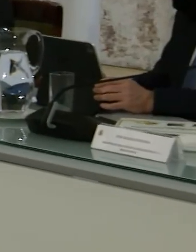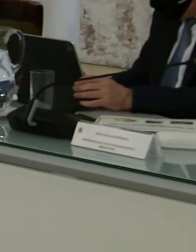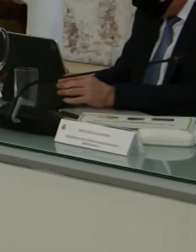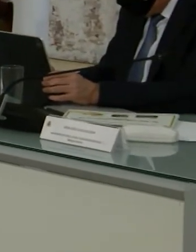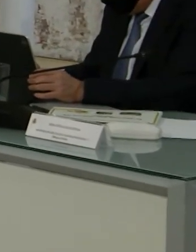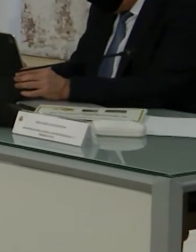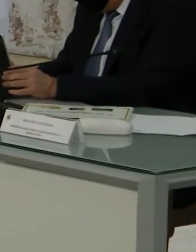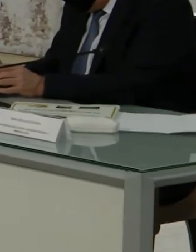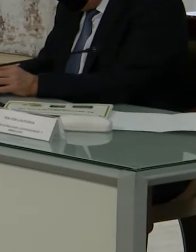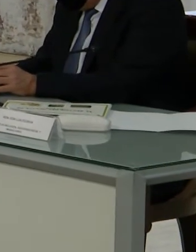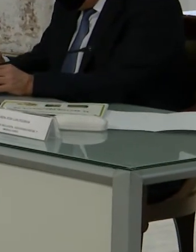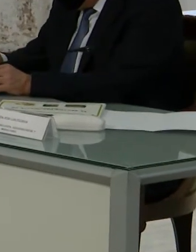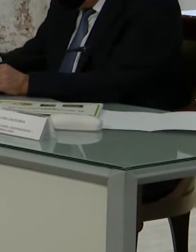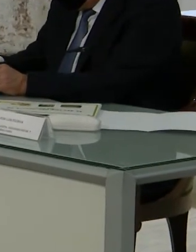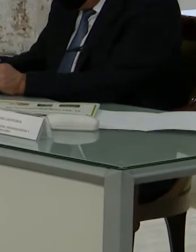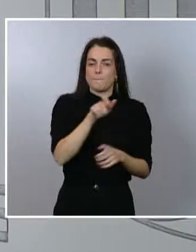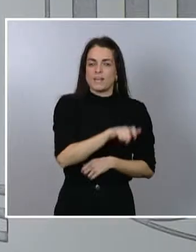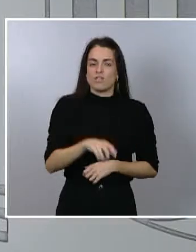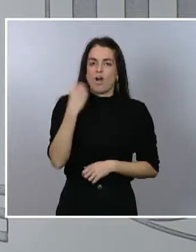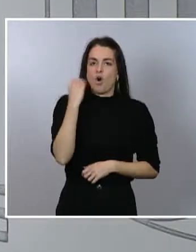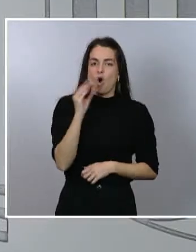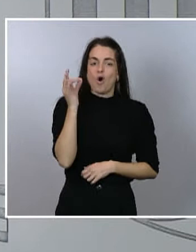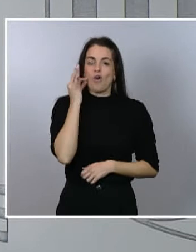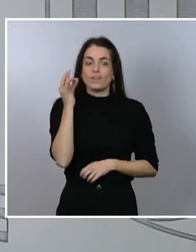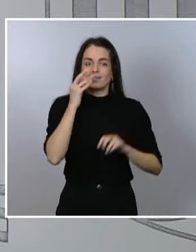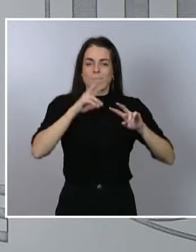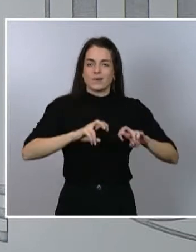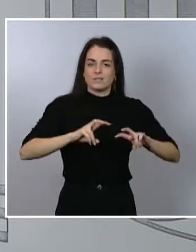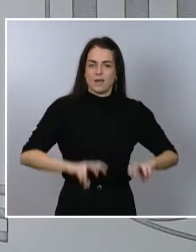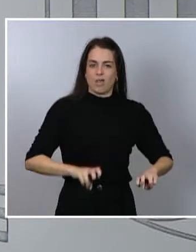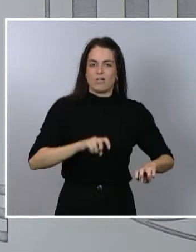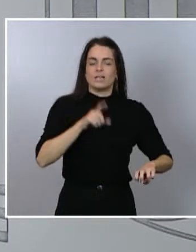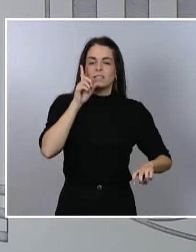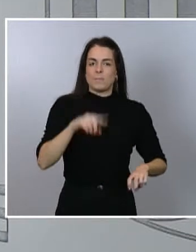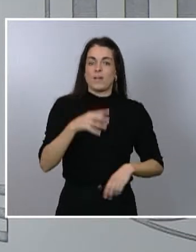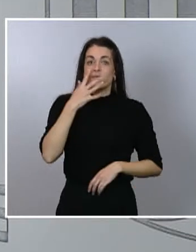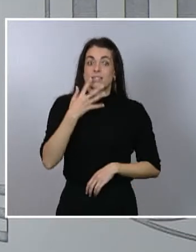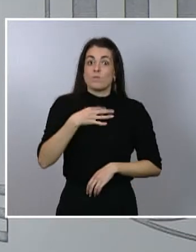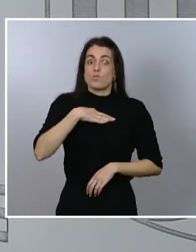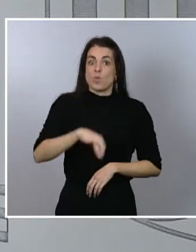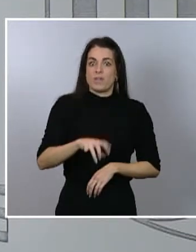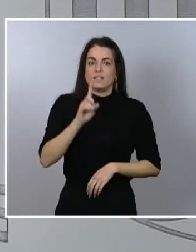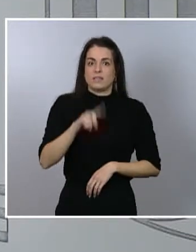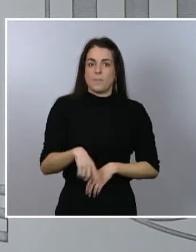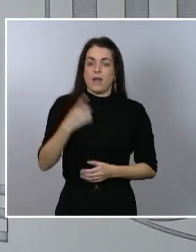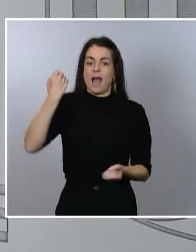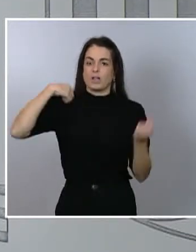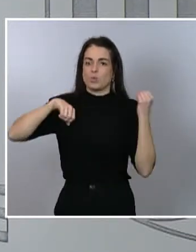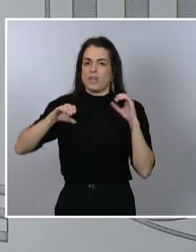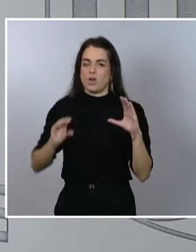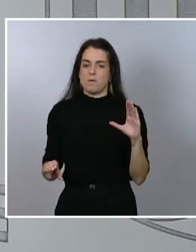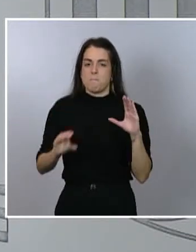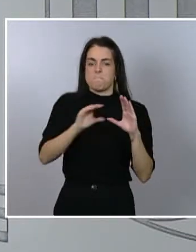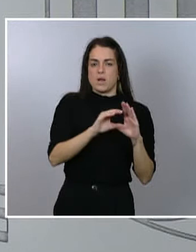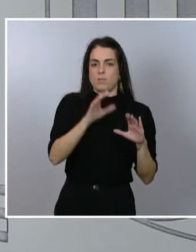las jóvenes investigadoras y, por tanto, también sobre la posibilidad de incrementar las actuaciones desde el Ministerio de